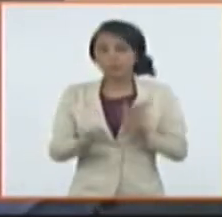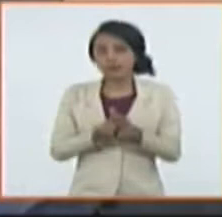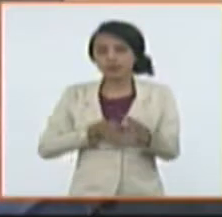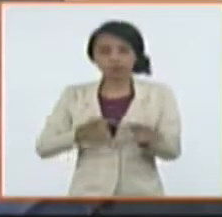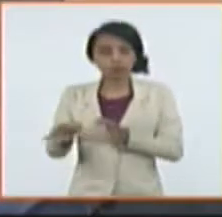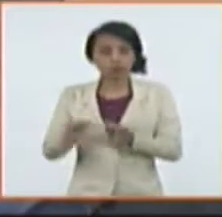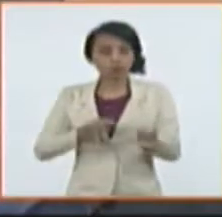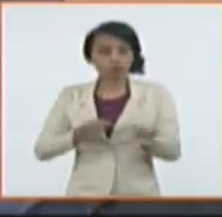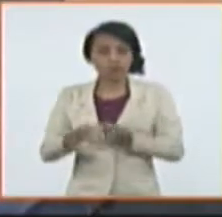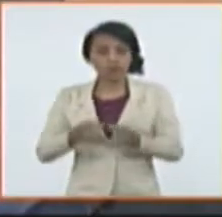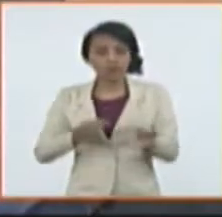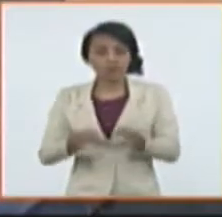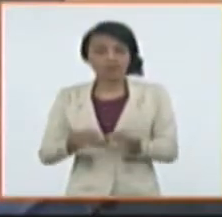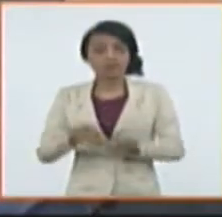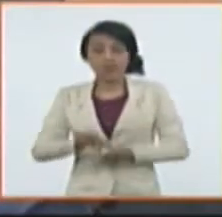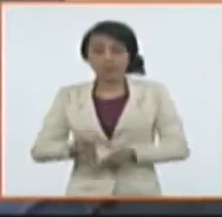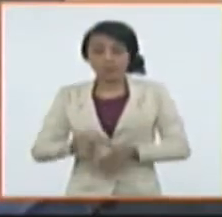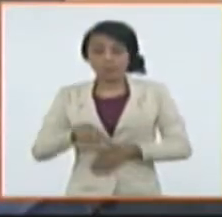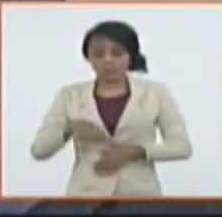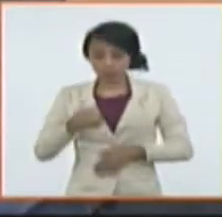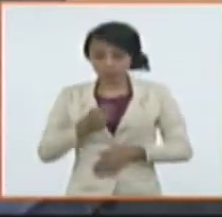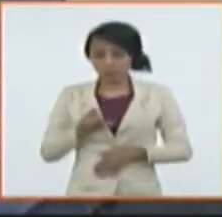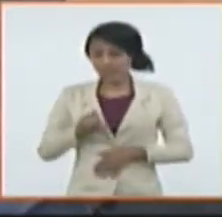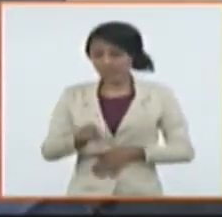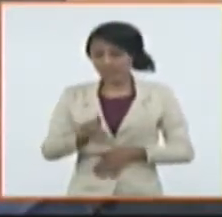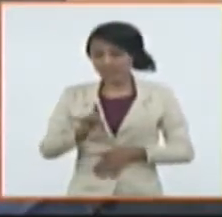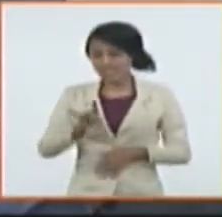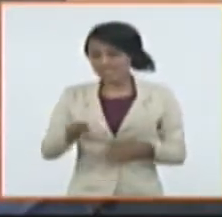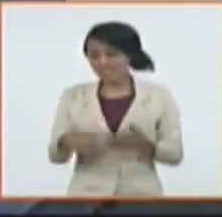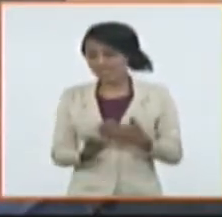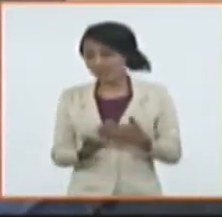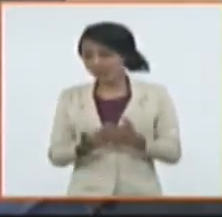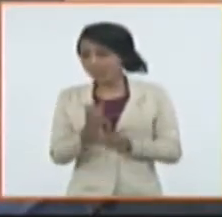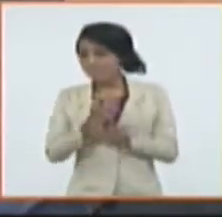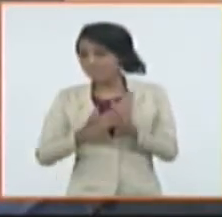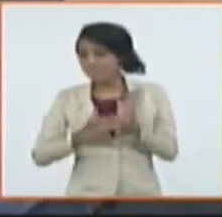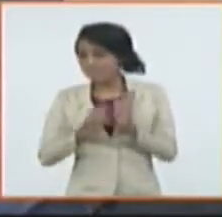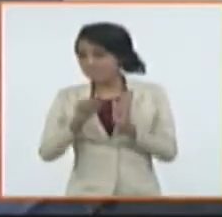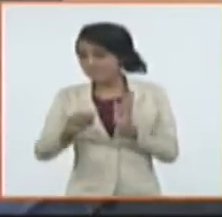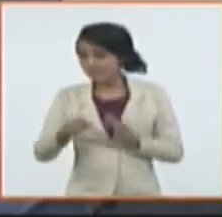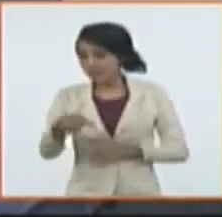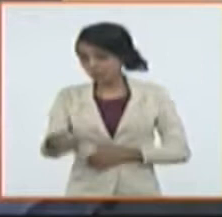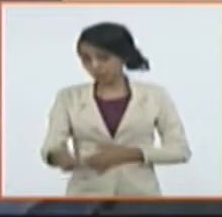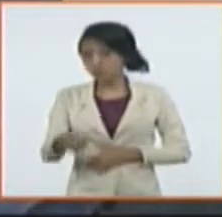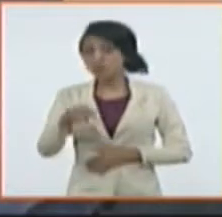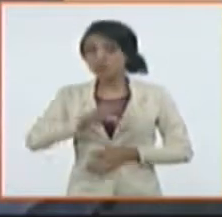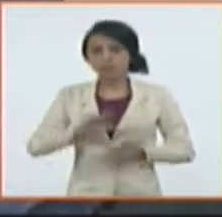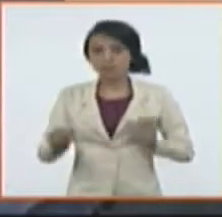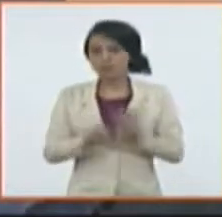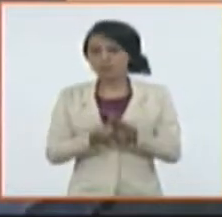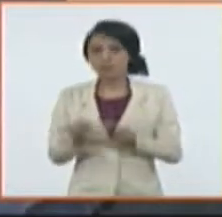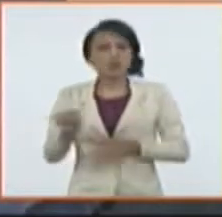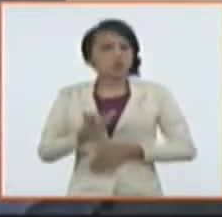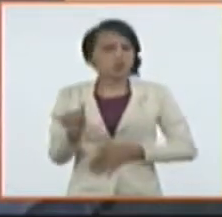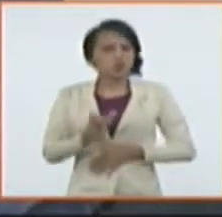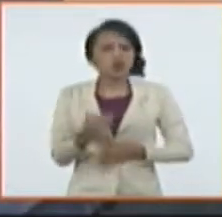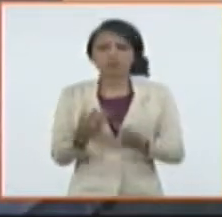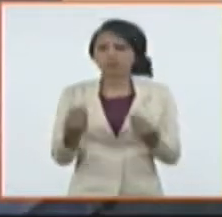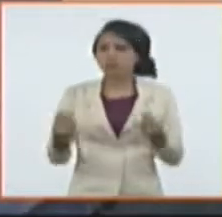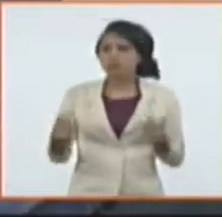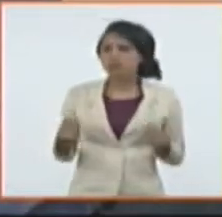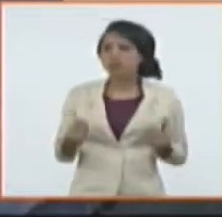al final de la primera quincena del próximo mes y que nos empiece a entrar también una cantidad importante de